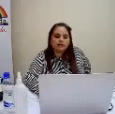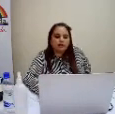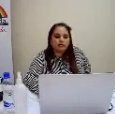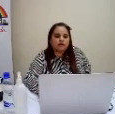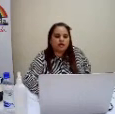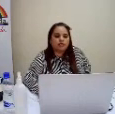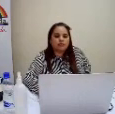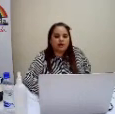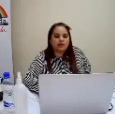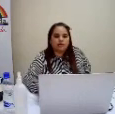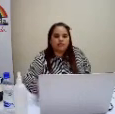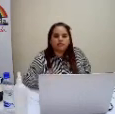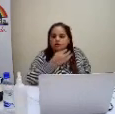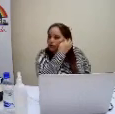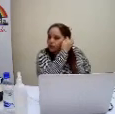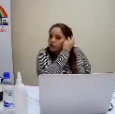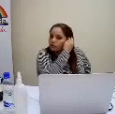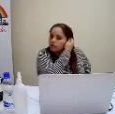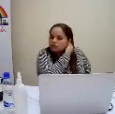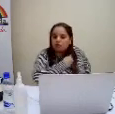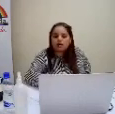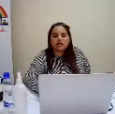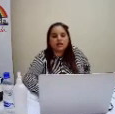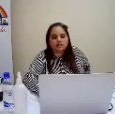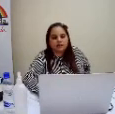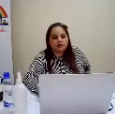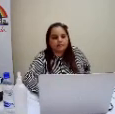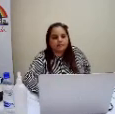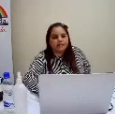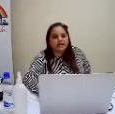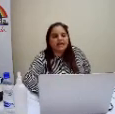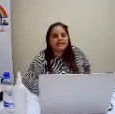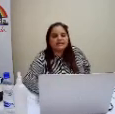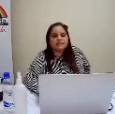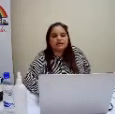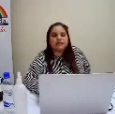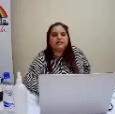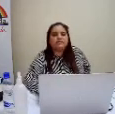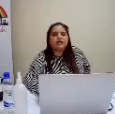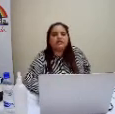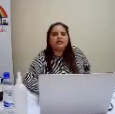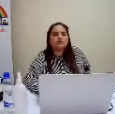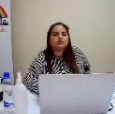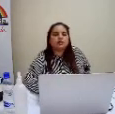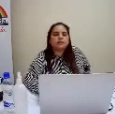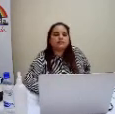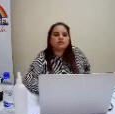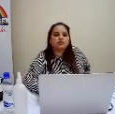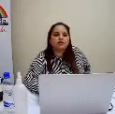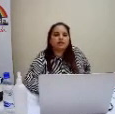puedan vivir una vida normal, digamos, con pocas recaídas, ¿verdad? La distimia es el